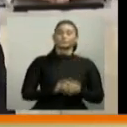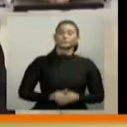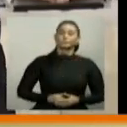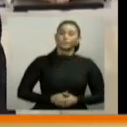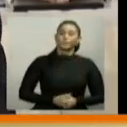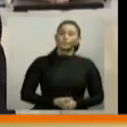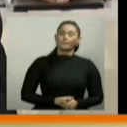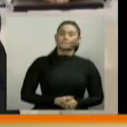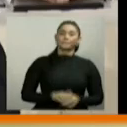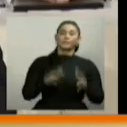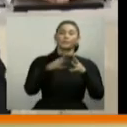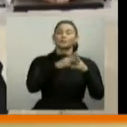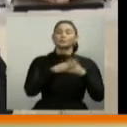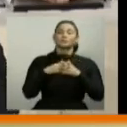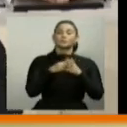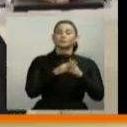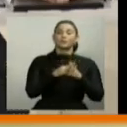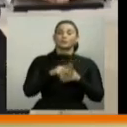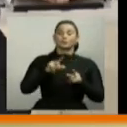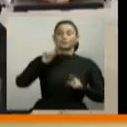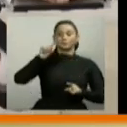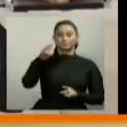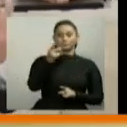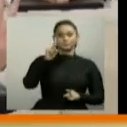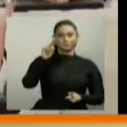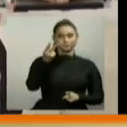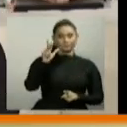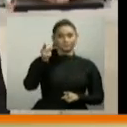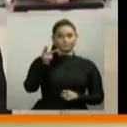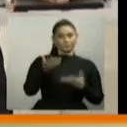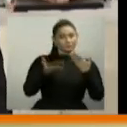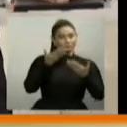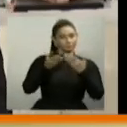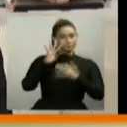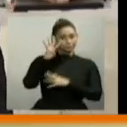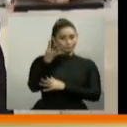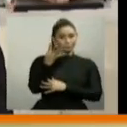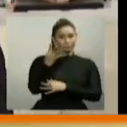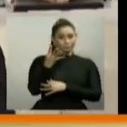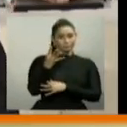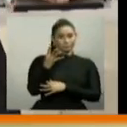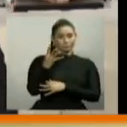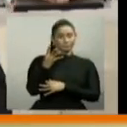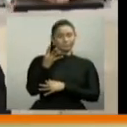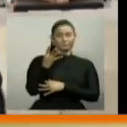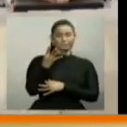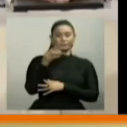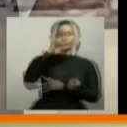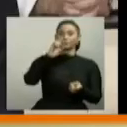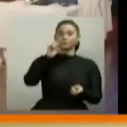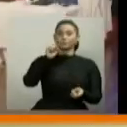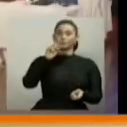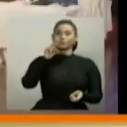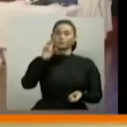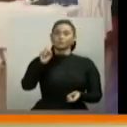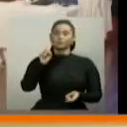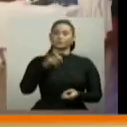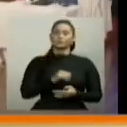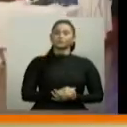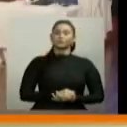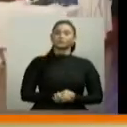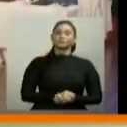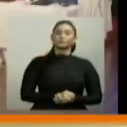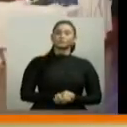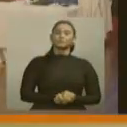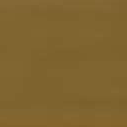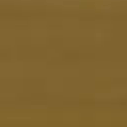veo mal que si es porque nos están indicando que mi nivel de inmunización está